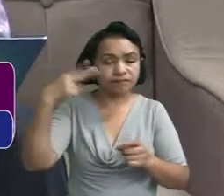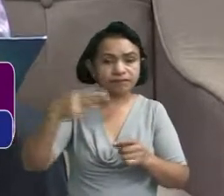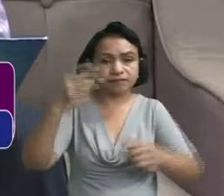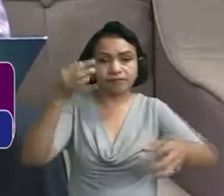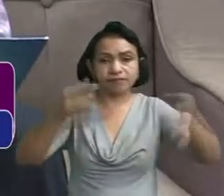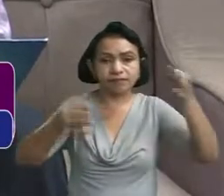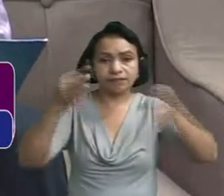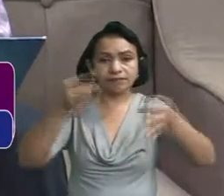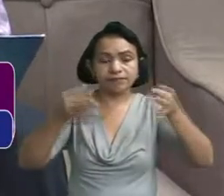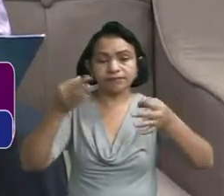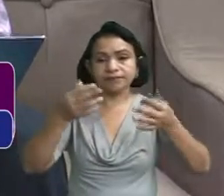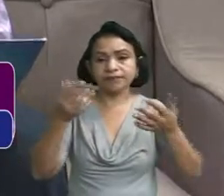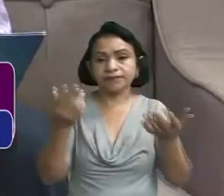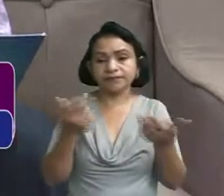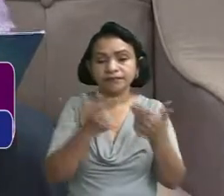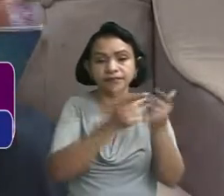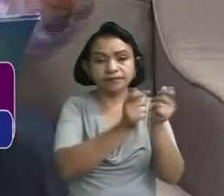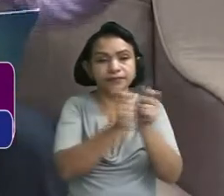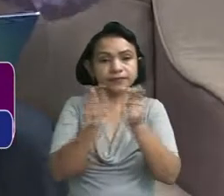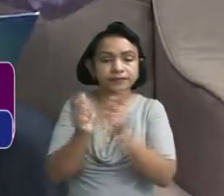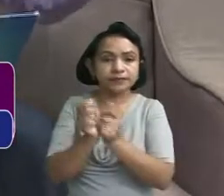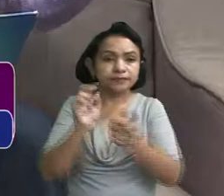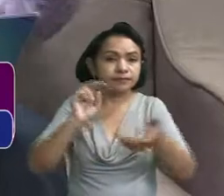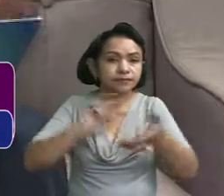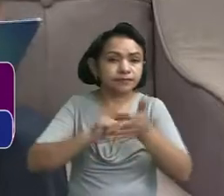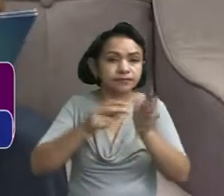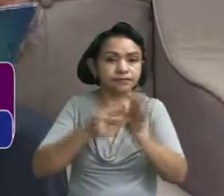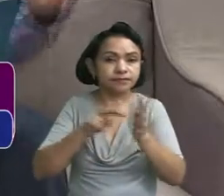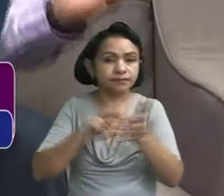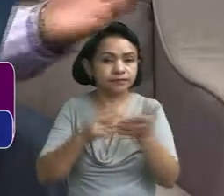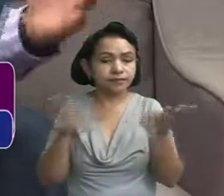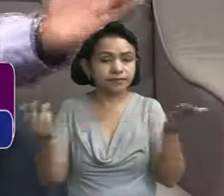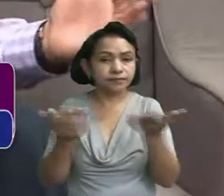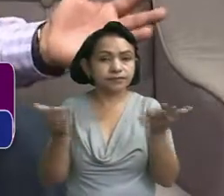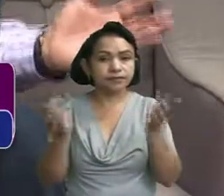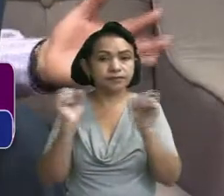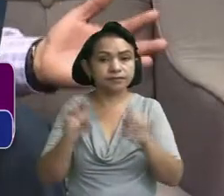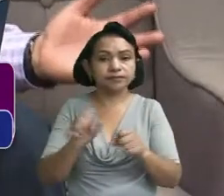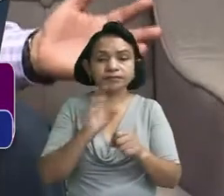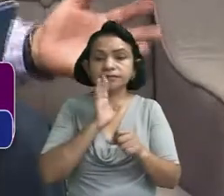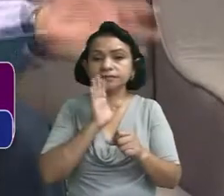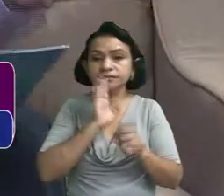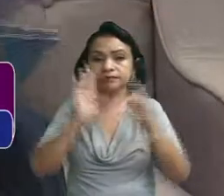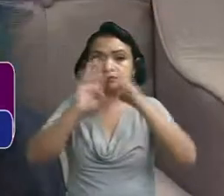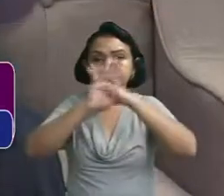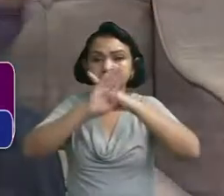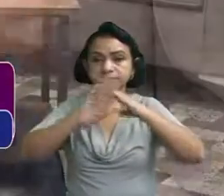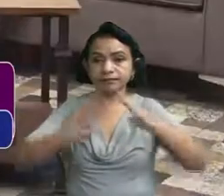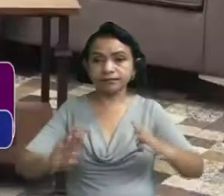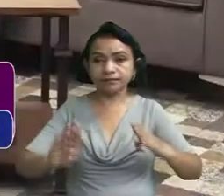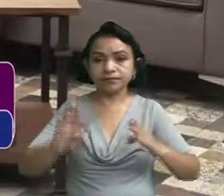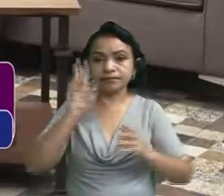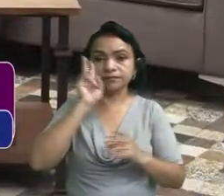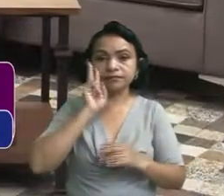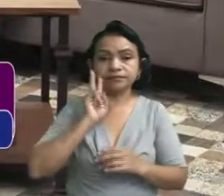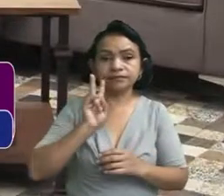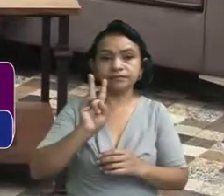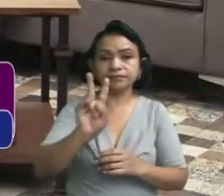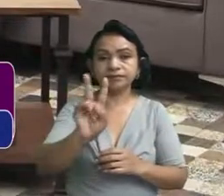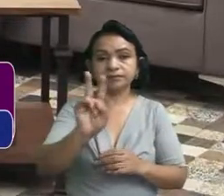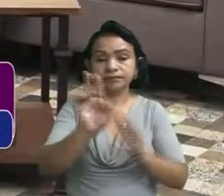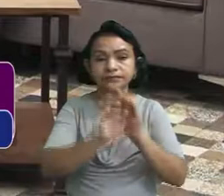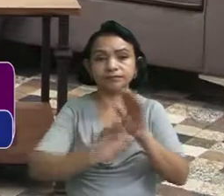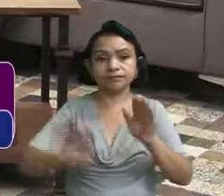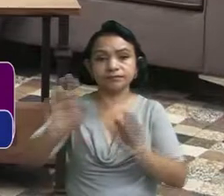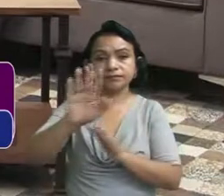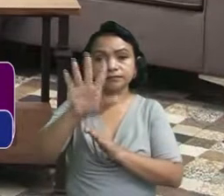y reivindicaciones para los gremios. Sí. ¿Qué significa y cómo puede hablarse de paz dentro de una cosmovisión en la que